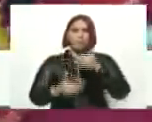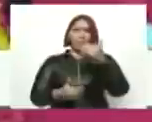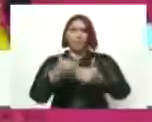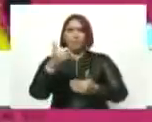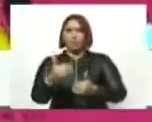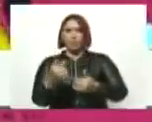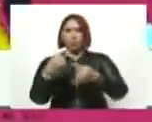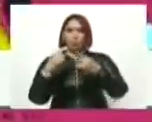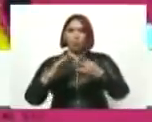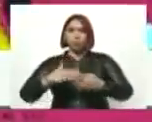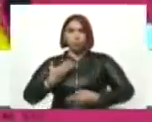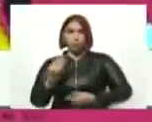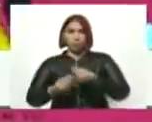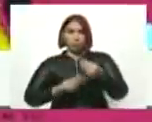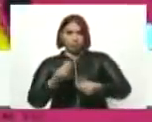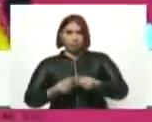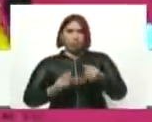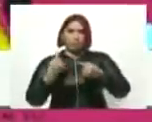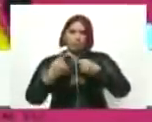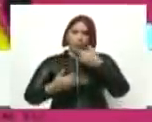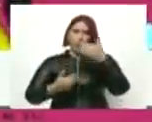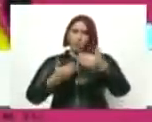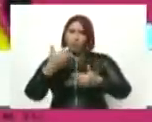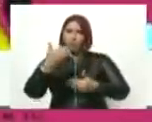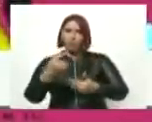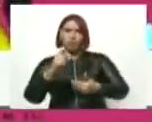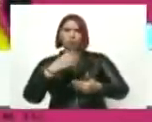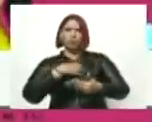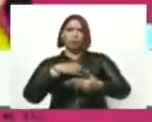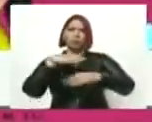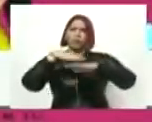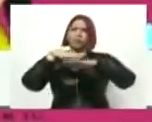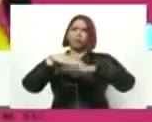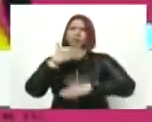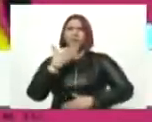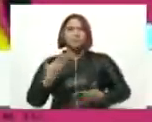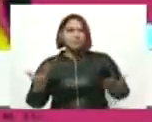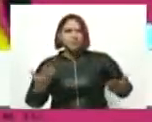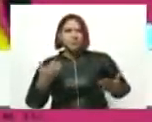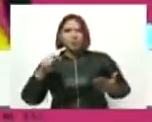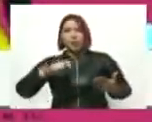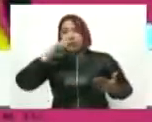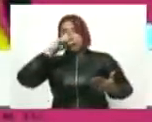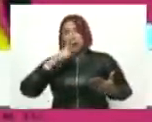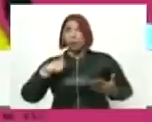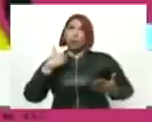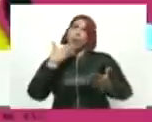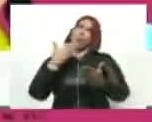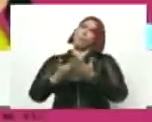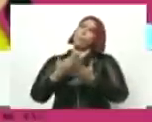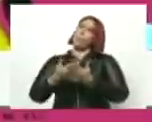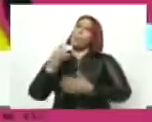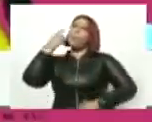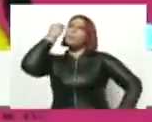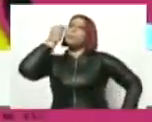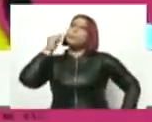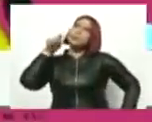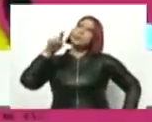con cosas que se puedan realizar. Yo no puedo pedir, no, yo este año me propongo allá en mi pueblo